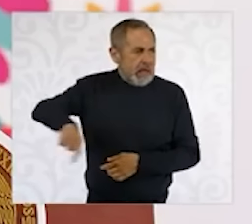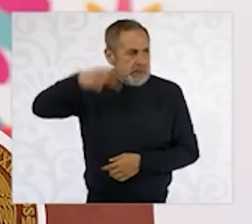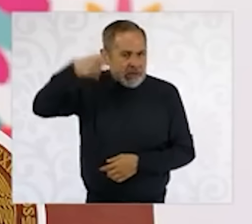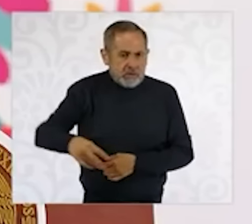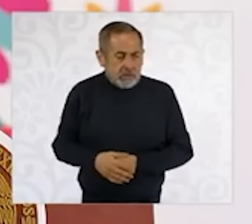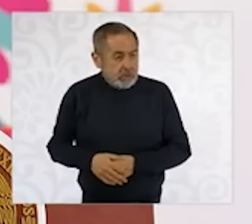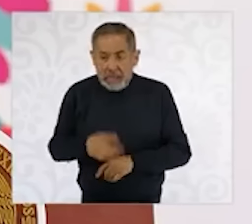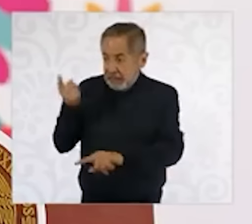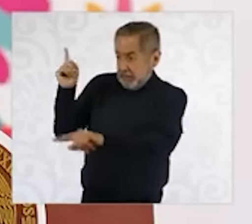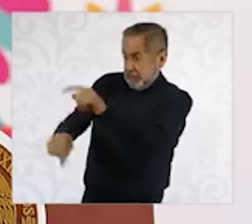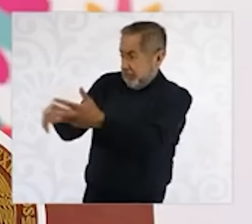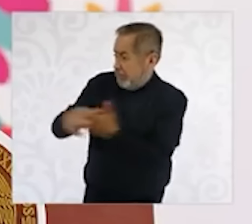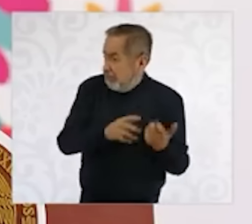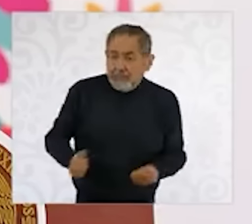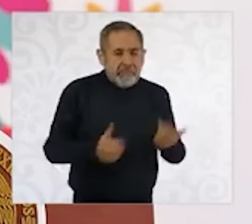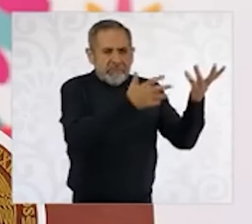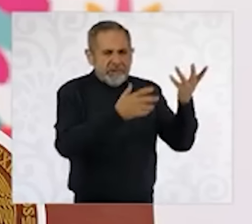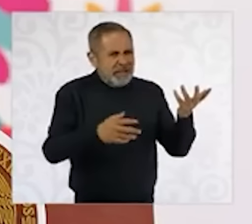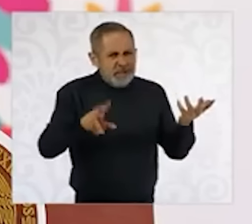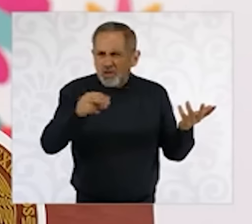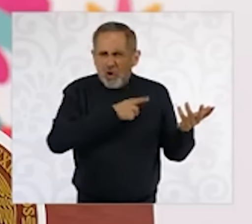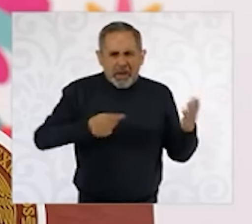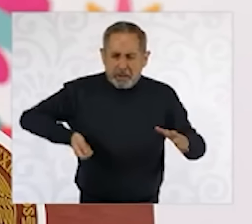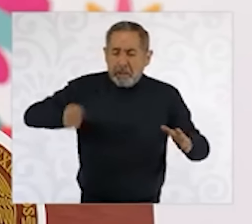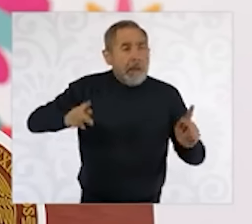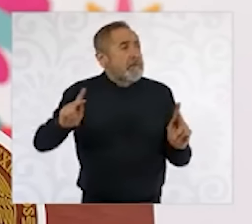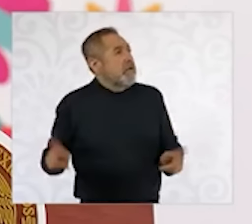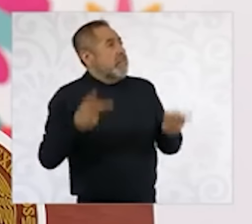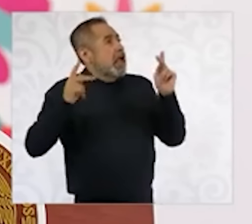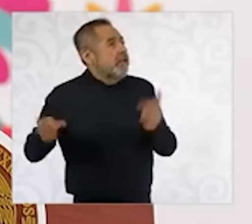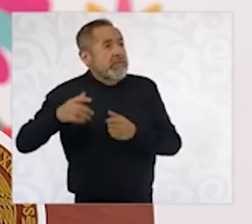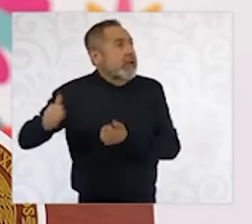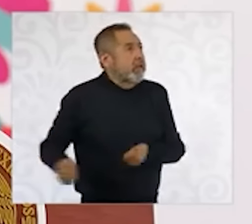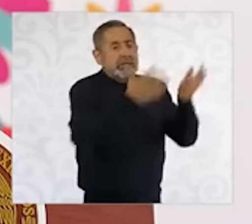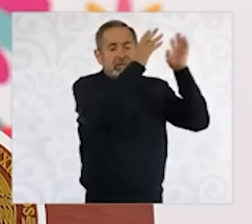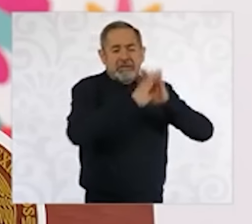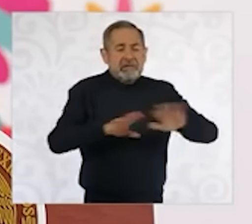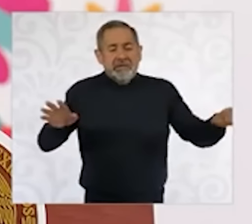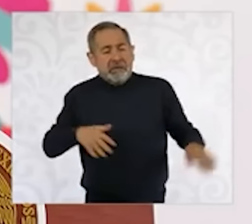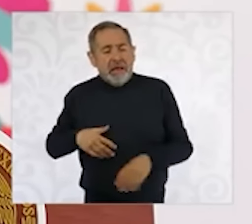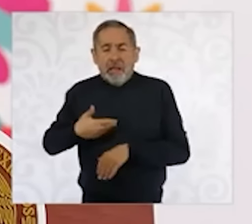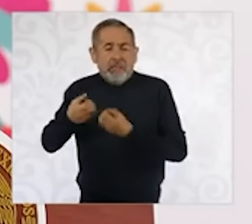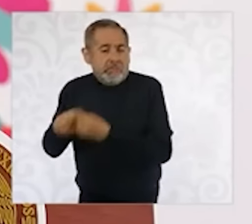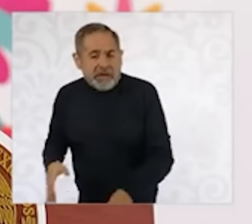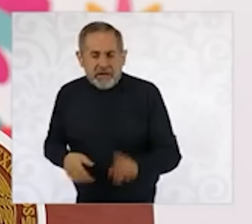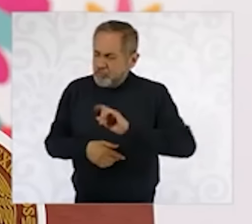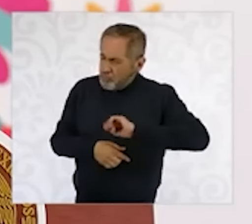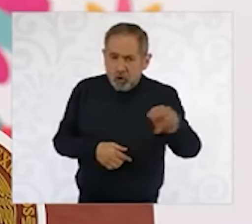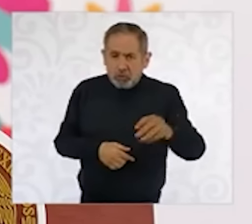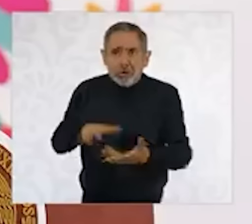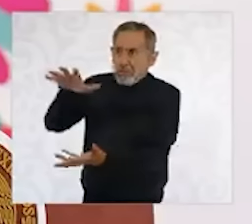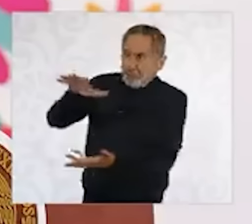Industrializar el país no implica una subasta pública de nuestros recursos naturales, ni la entrega